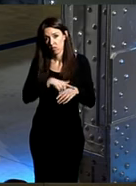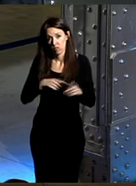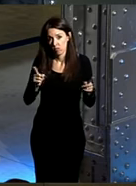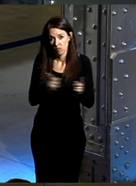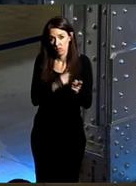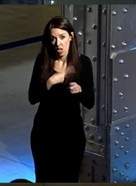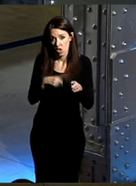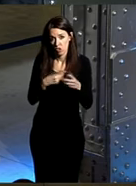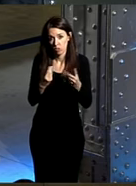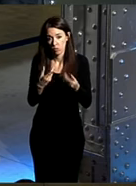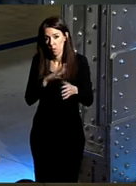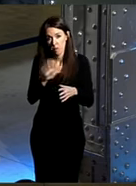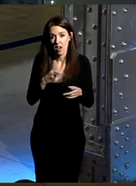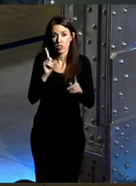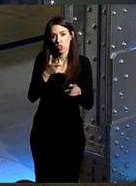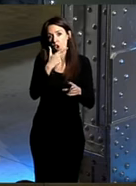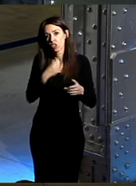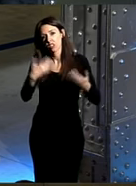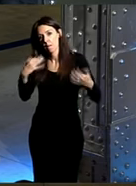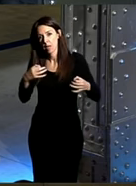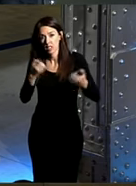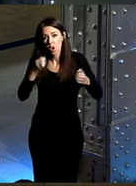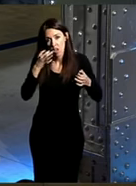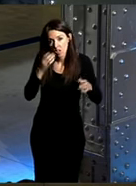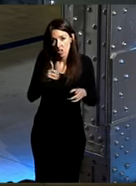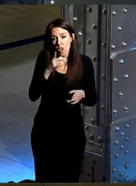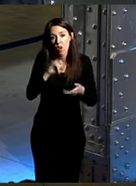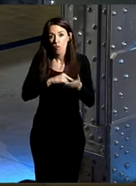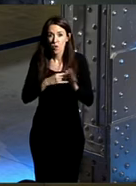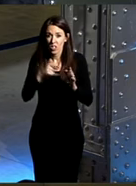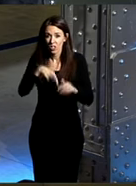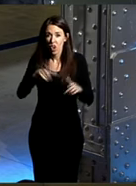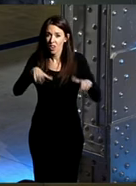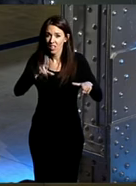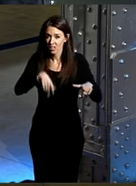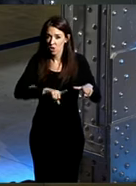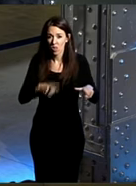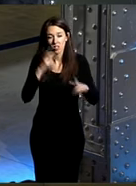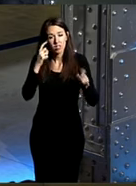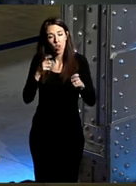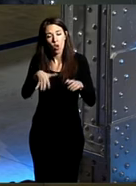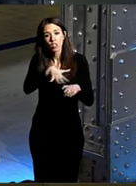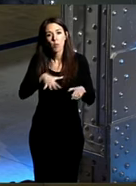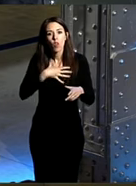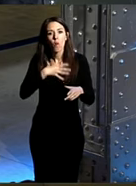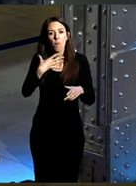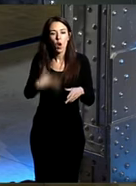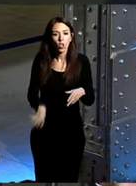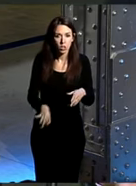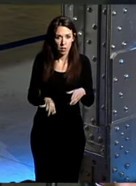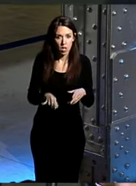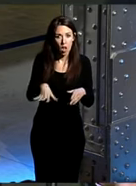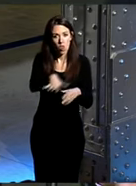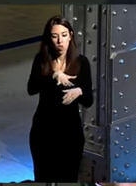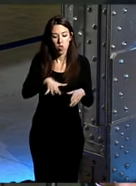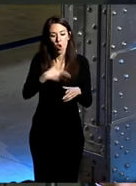las cosas, muchas veces parece que son simplistas, aunque no lo son. Yo, desde luego, con el proyecto Esto no es una clase, lo que intentamos crear fue un espacio de posibilidad en